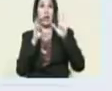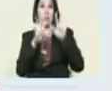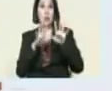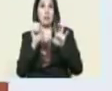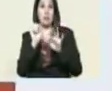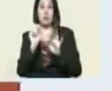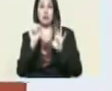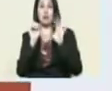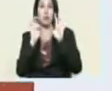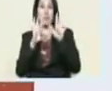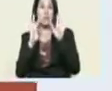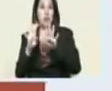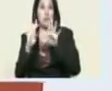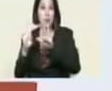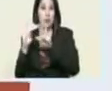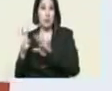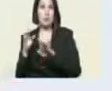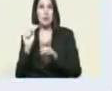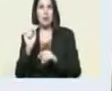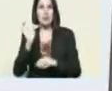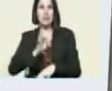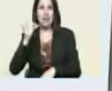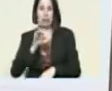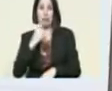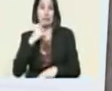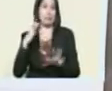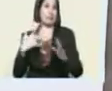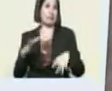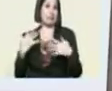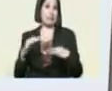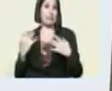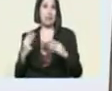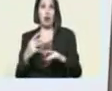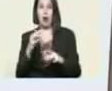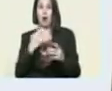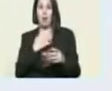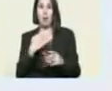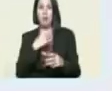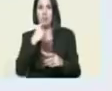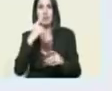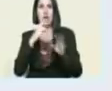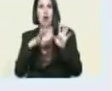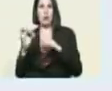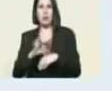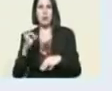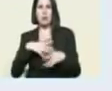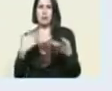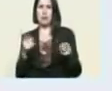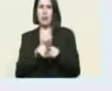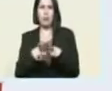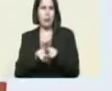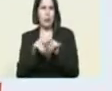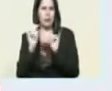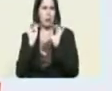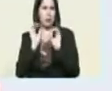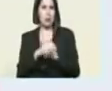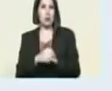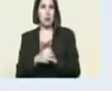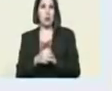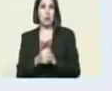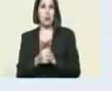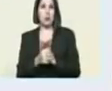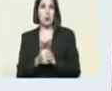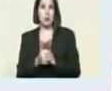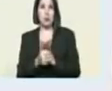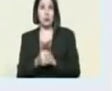89.99%. Él, no, pues para él es un pecado redondear. Yo redondeo 90. Esto era,